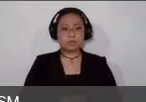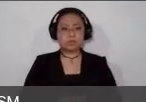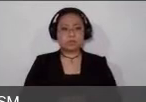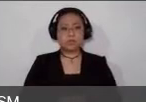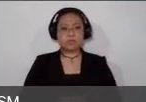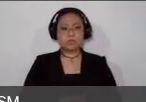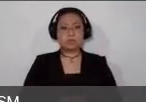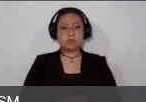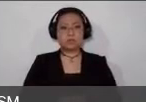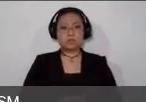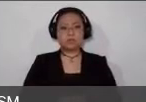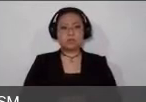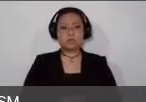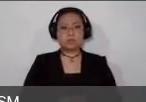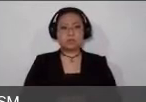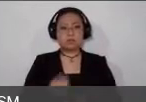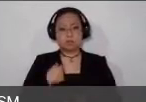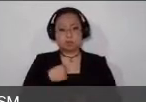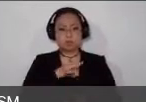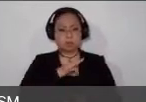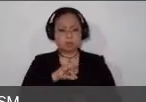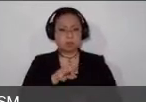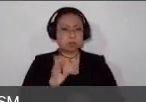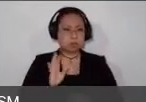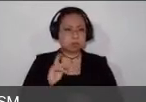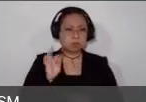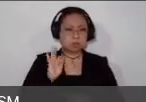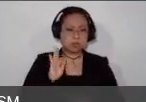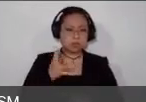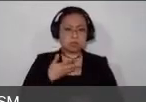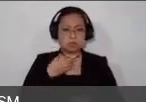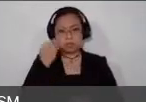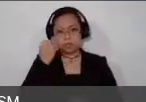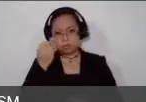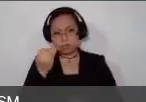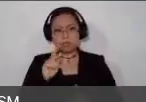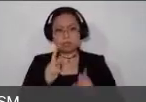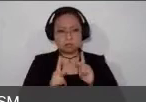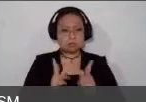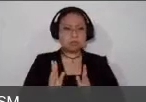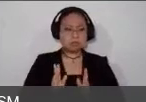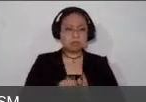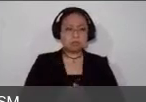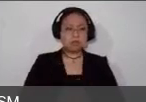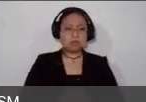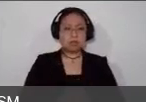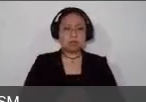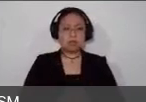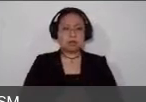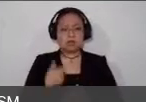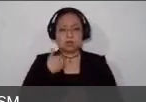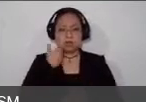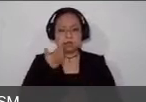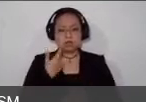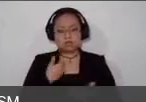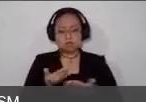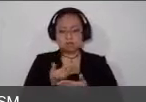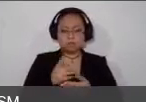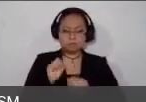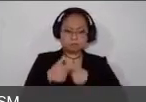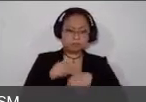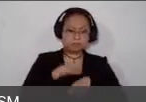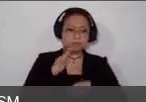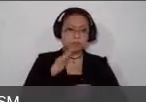podríamos hablar si tenemos un poquito más de tiempo sobre el el